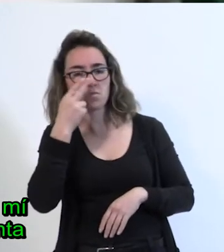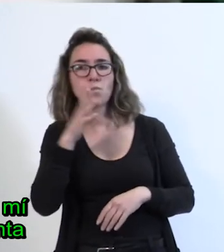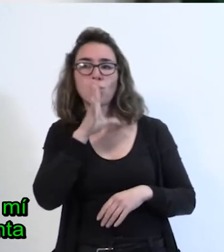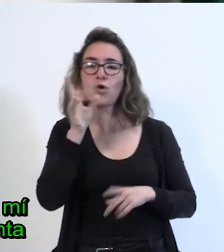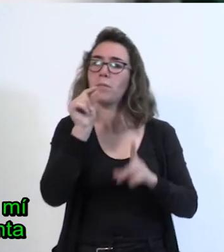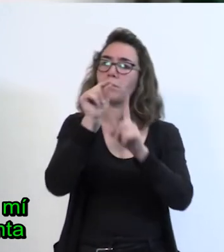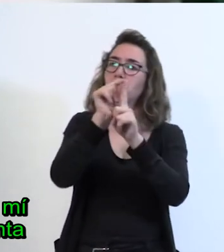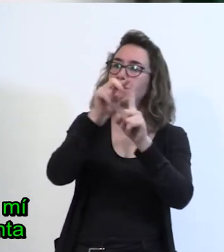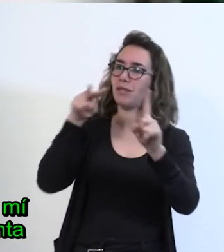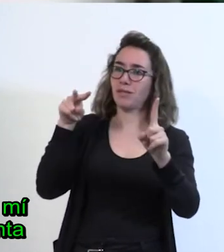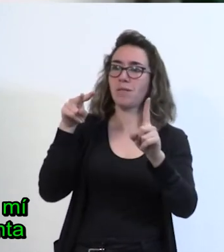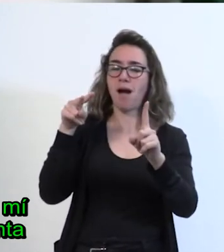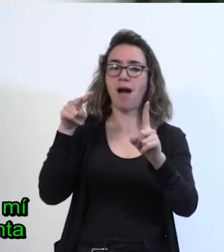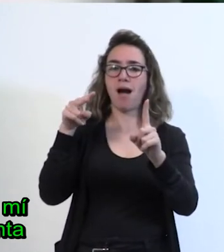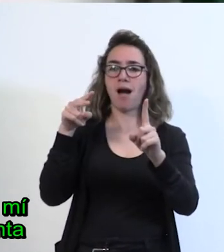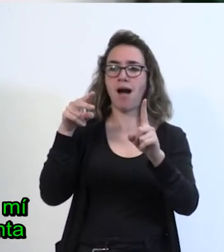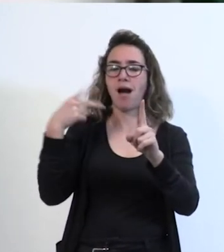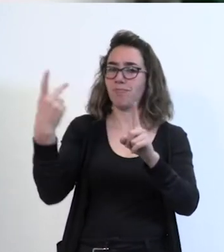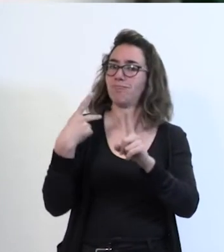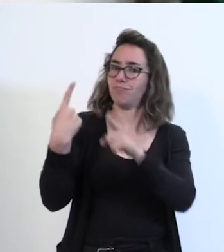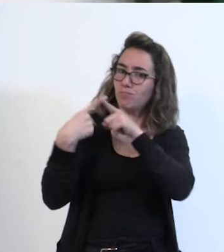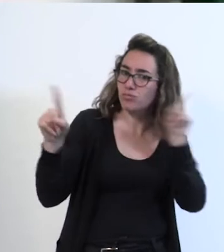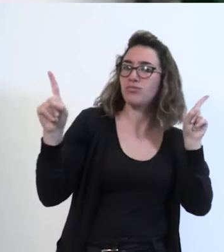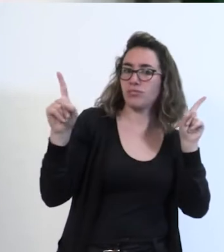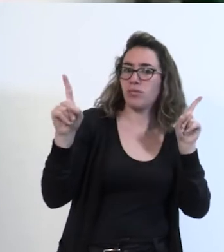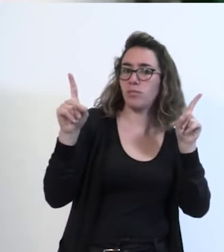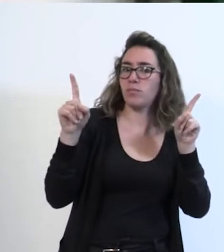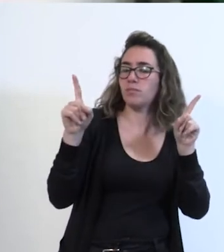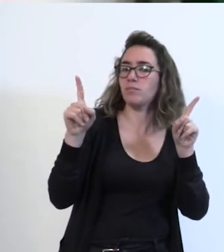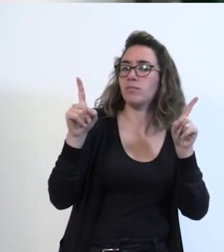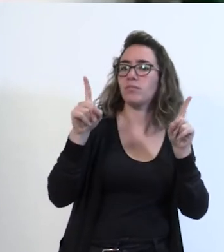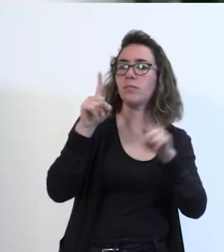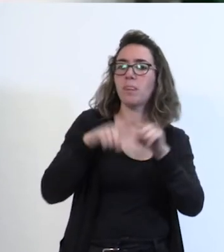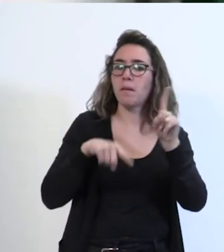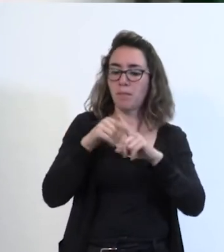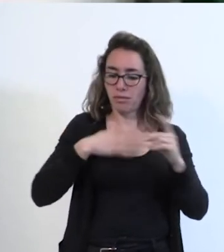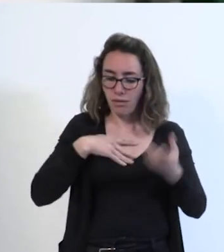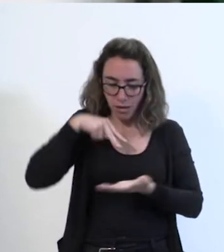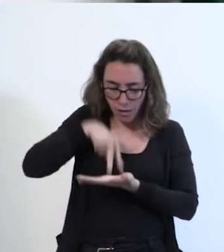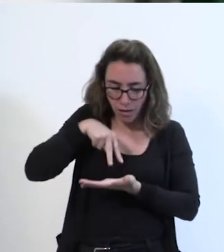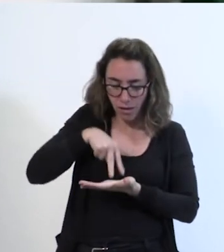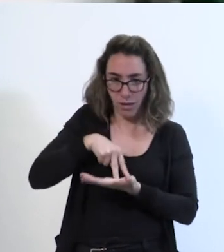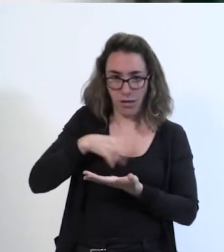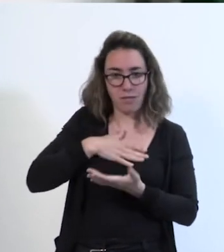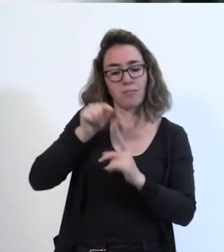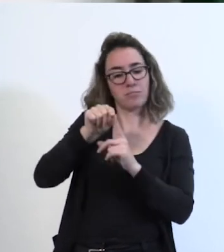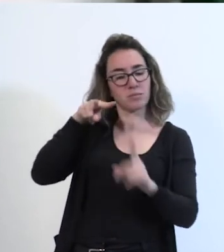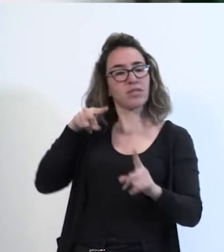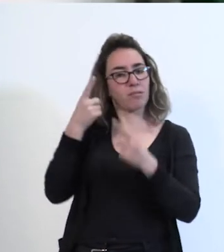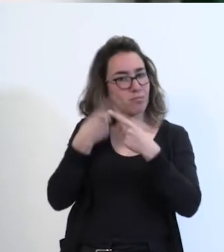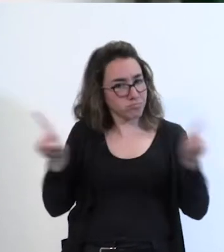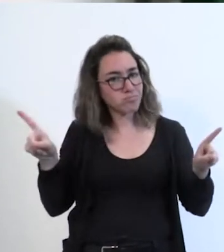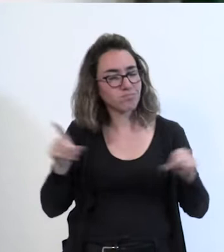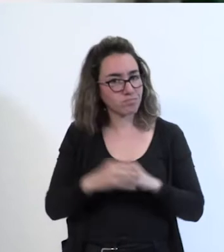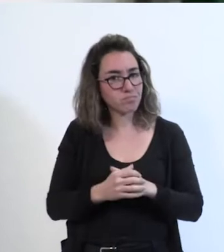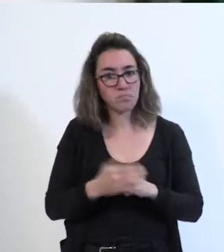la perspectiva es bien distinta de acuerdo a dónde pones, tenés los pies, en qué zapatos los tenés.